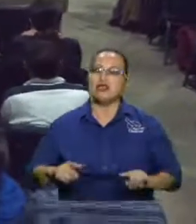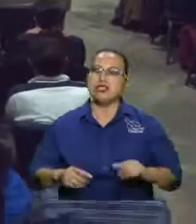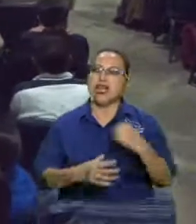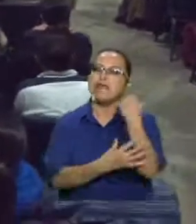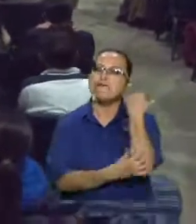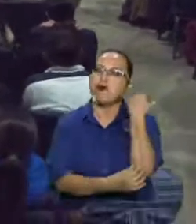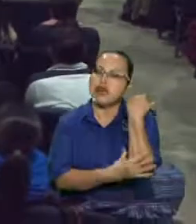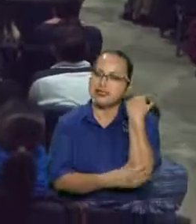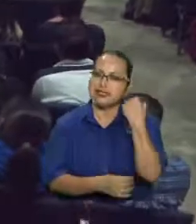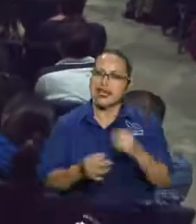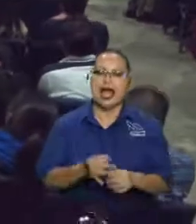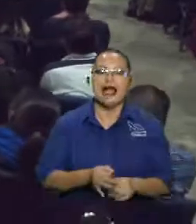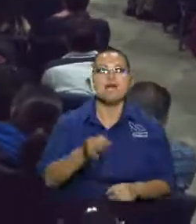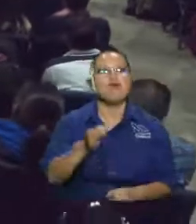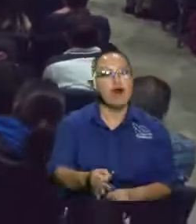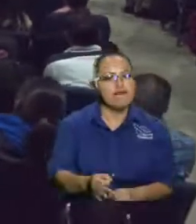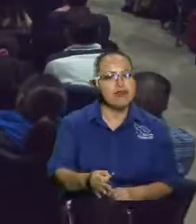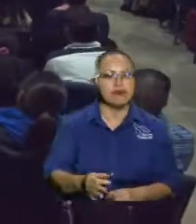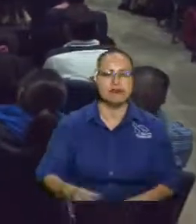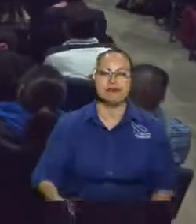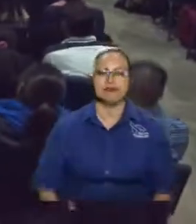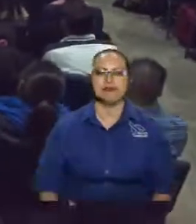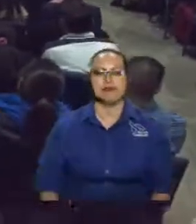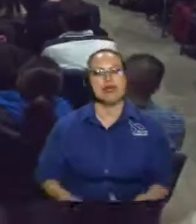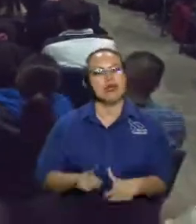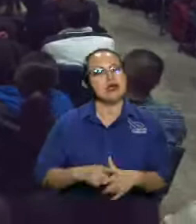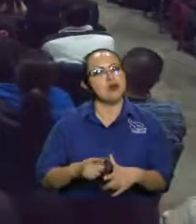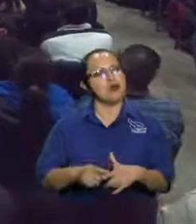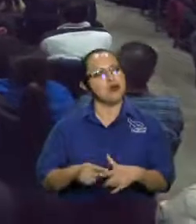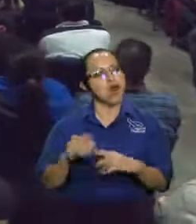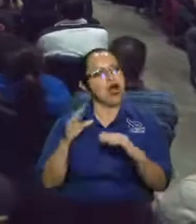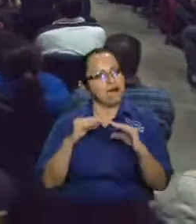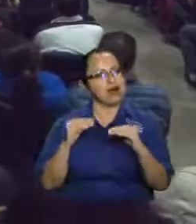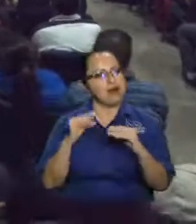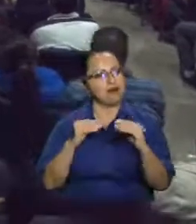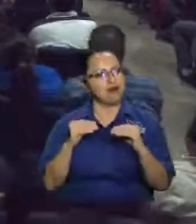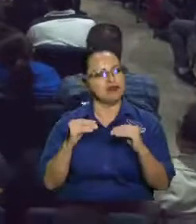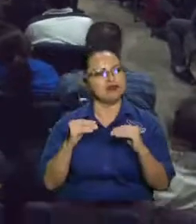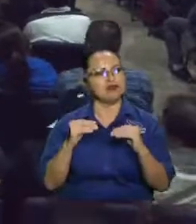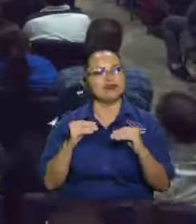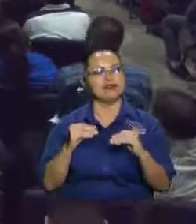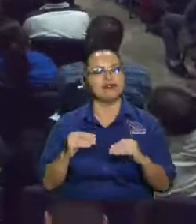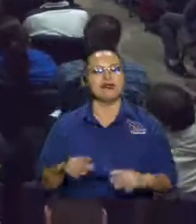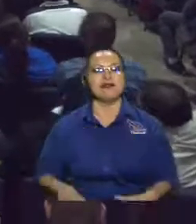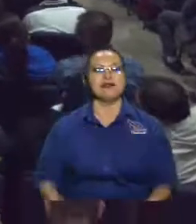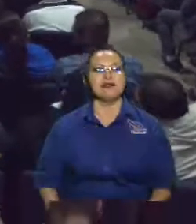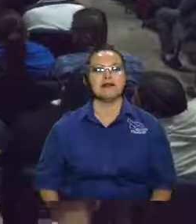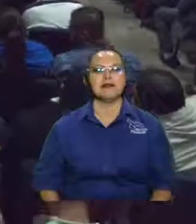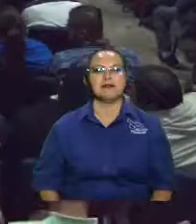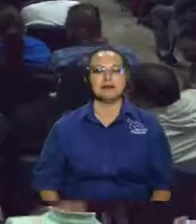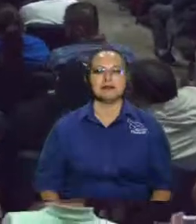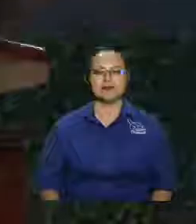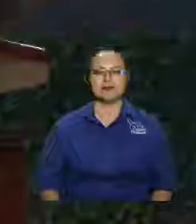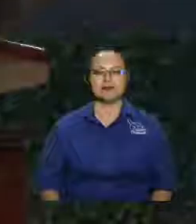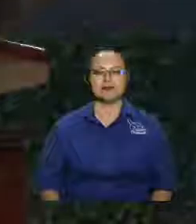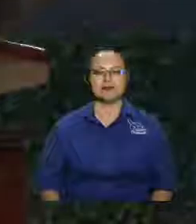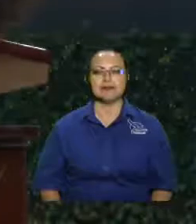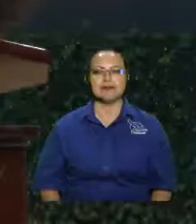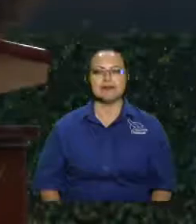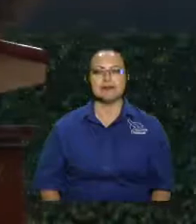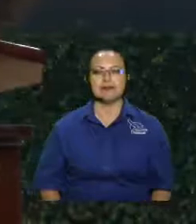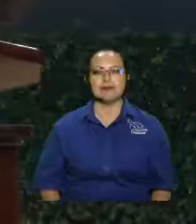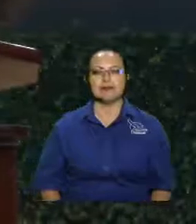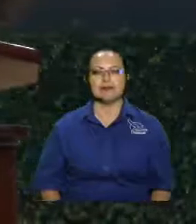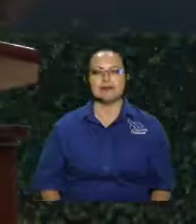pueblo. Esos son los madianitas. Entonces, cuando hablamos yo quiero platicar un poquitito de este